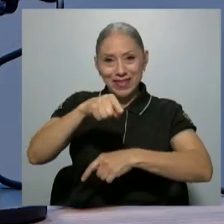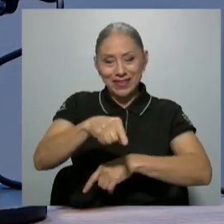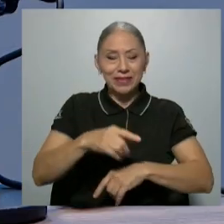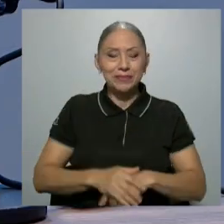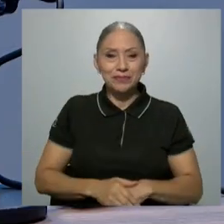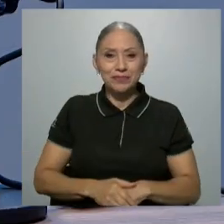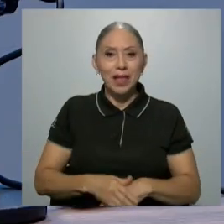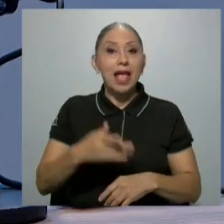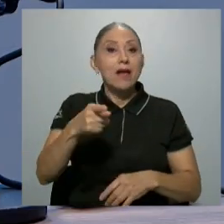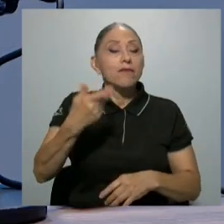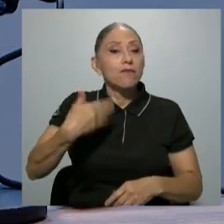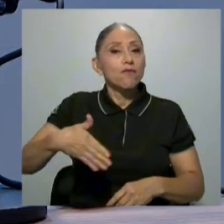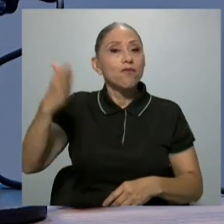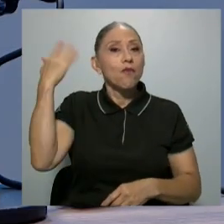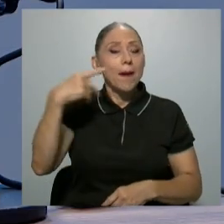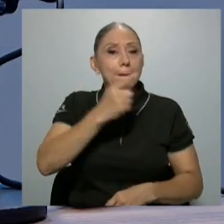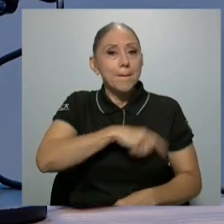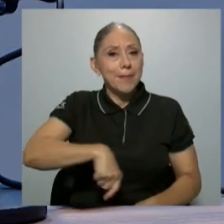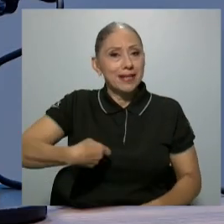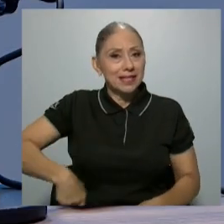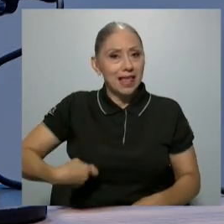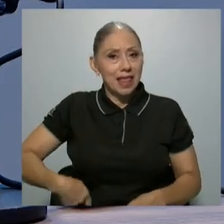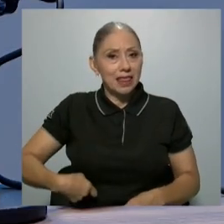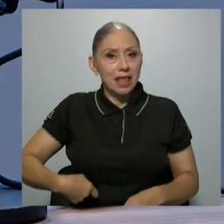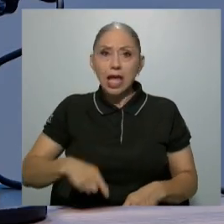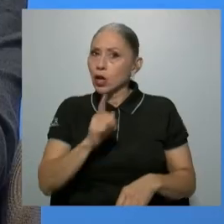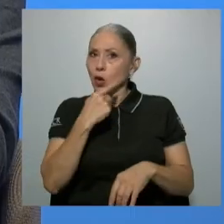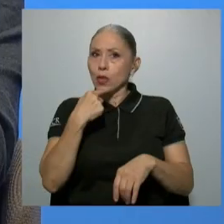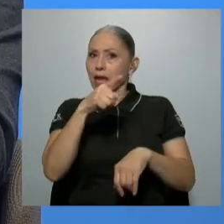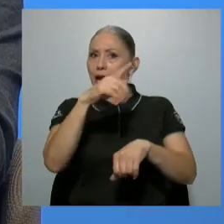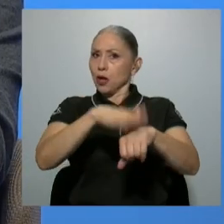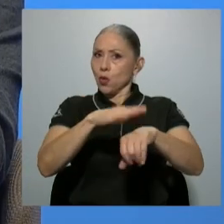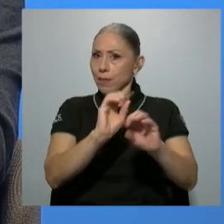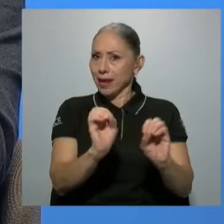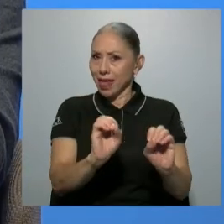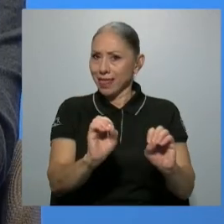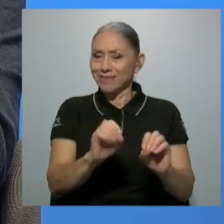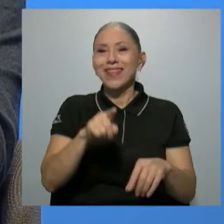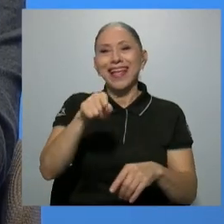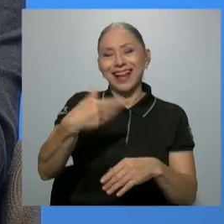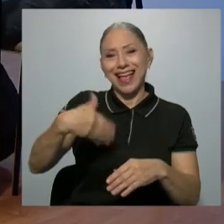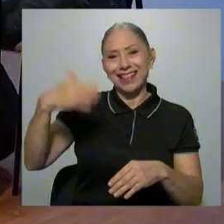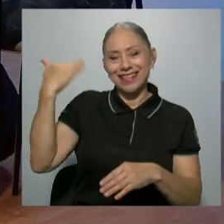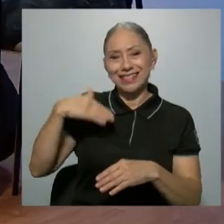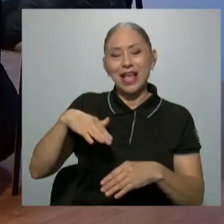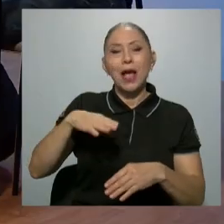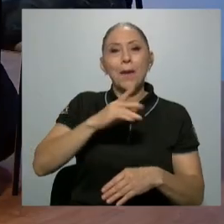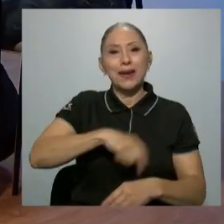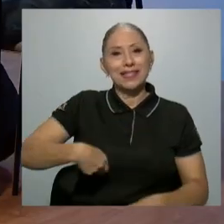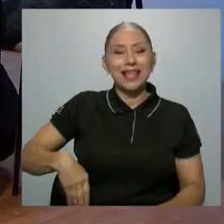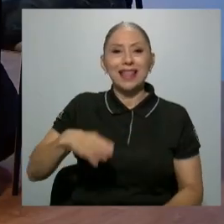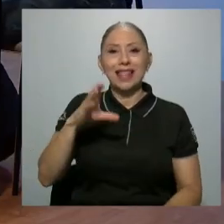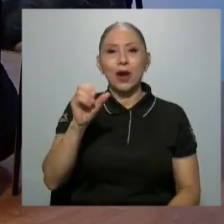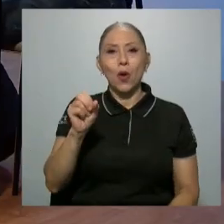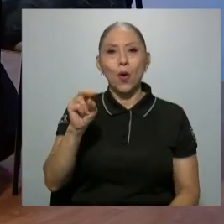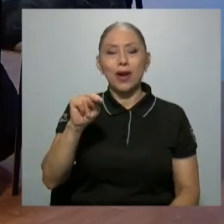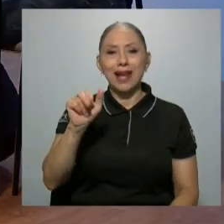fue presidente, no le echen la culpa de nada, de CONACYT, y ahora